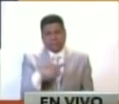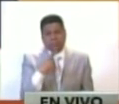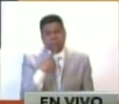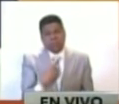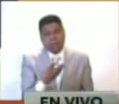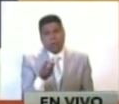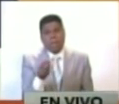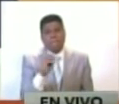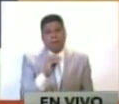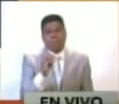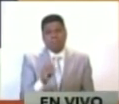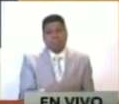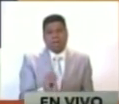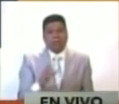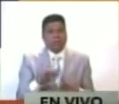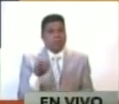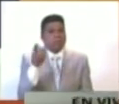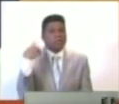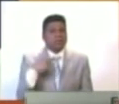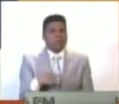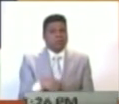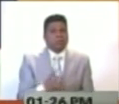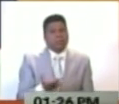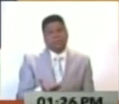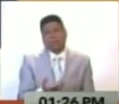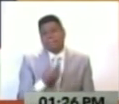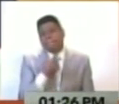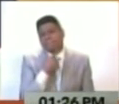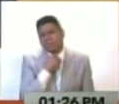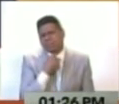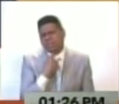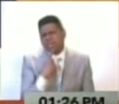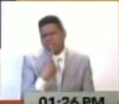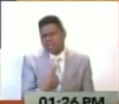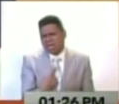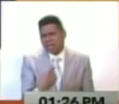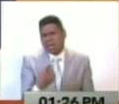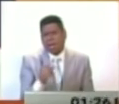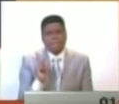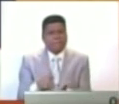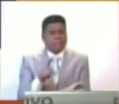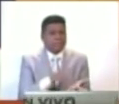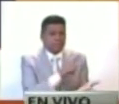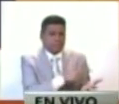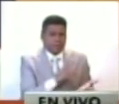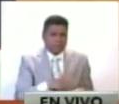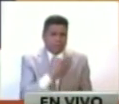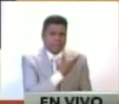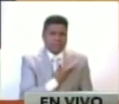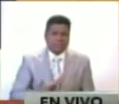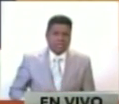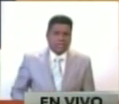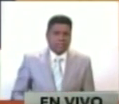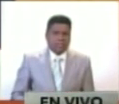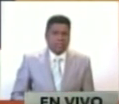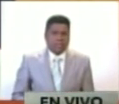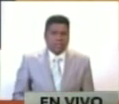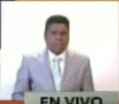ediciones anteriores. No sé si ahí se lanzó un poco, pero bueno, me gustaría que comentara un poco a nivel de participación. Creo que fueron 104, ¿no?, las